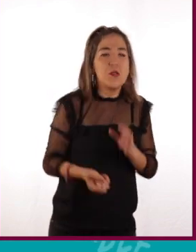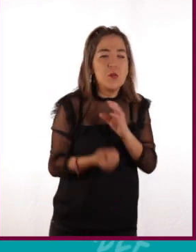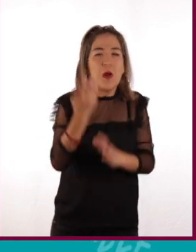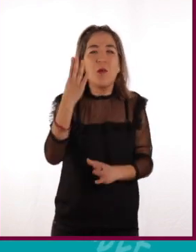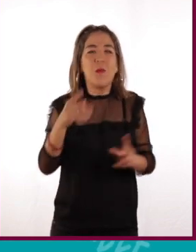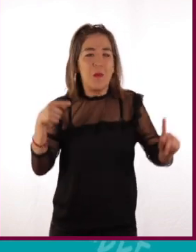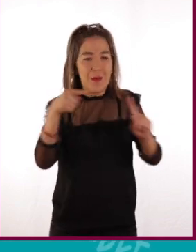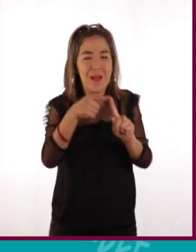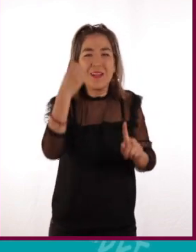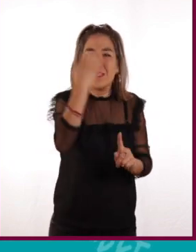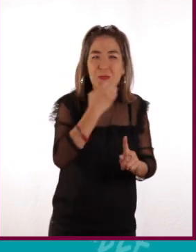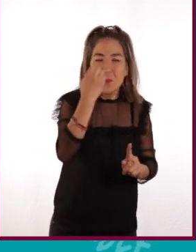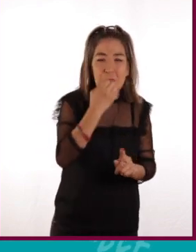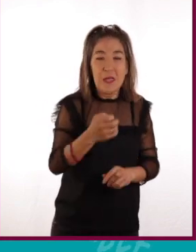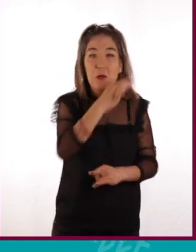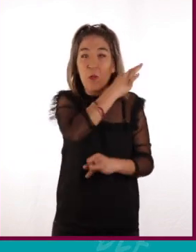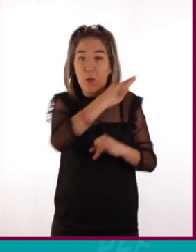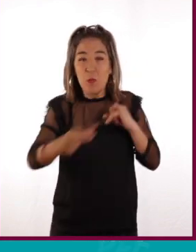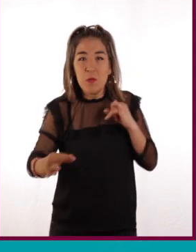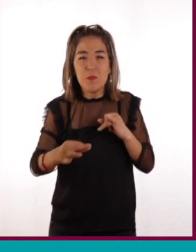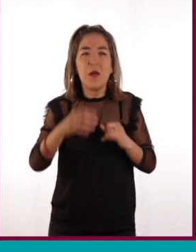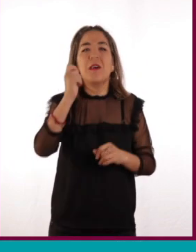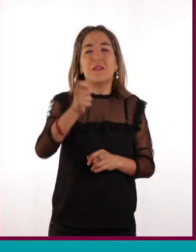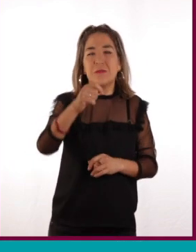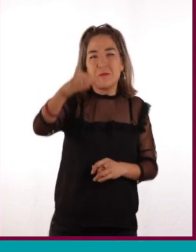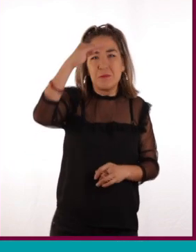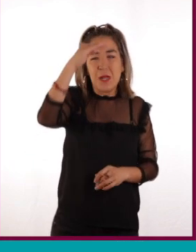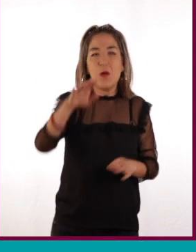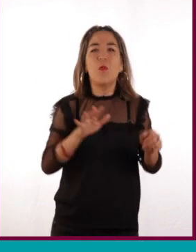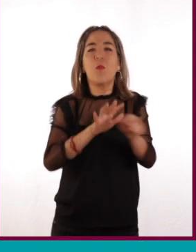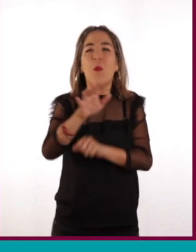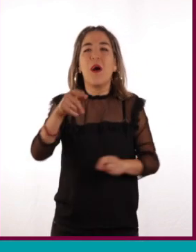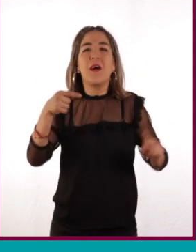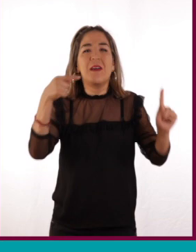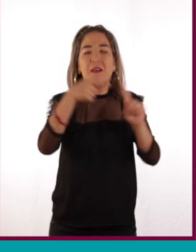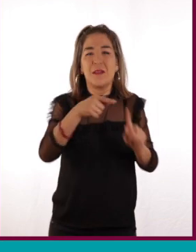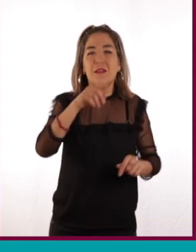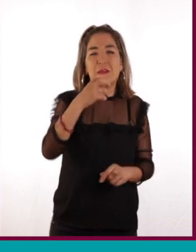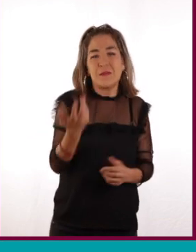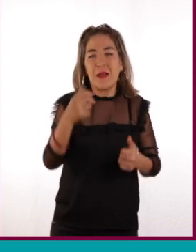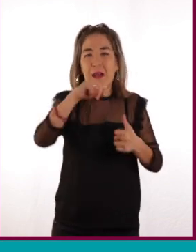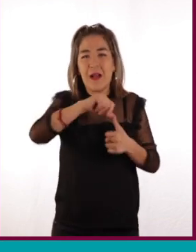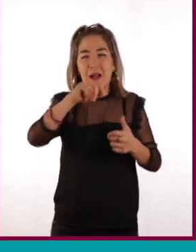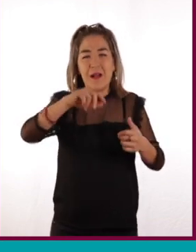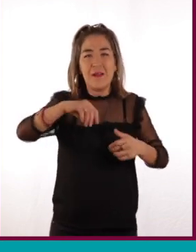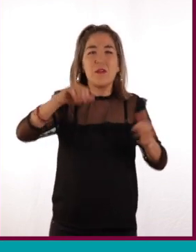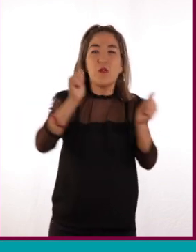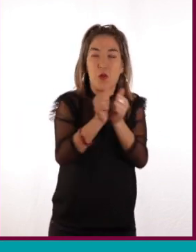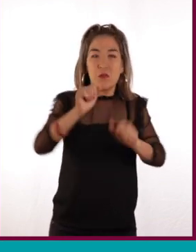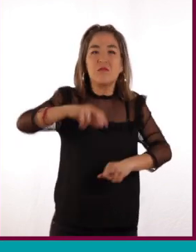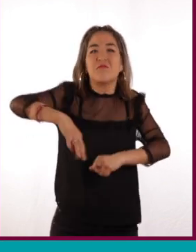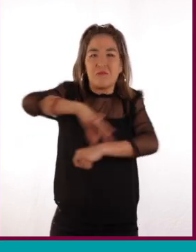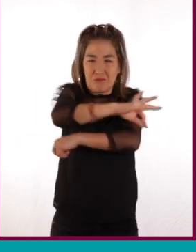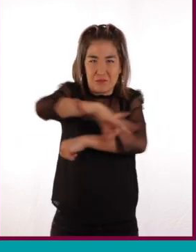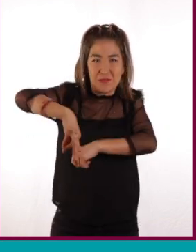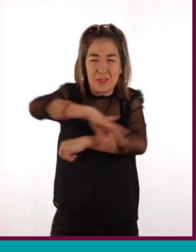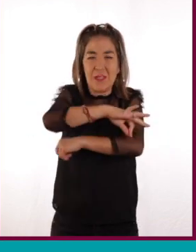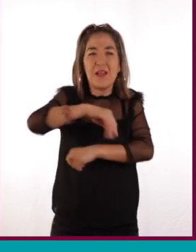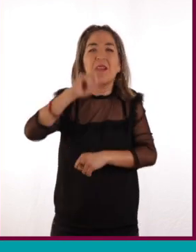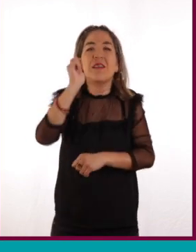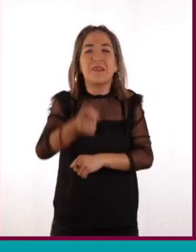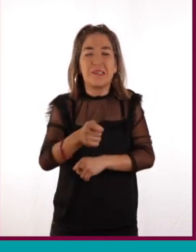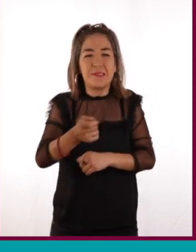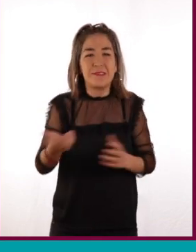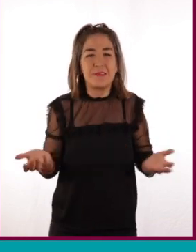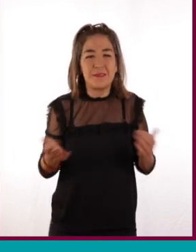era generar una escuela en una corriente, y finalmente se establece una corriente arquitectónica que en realidad